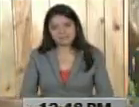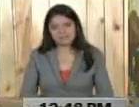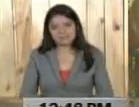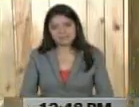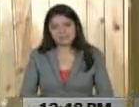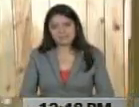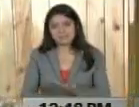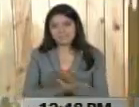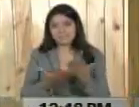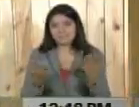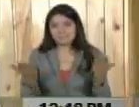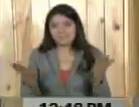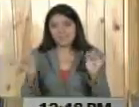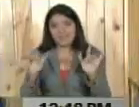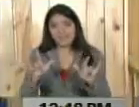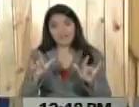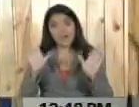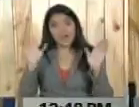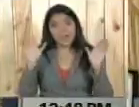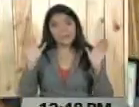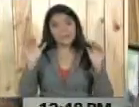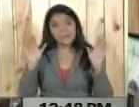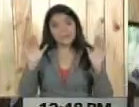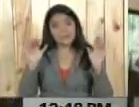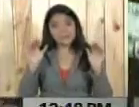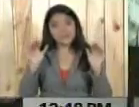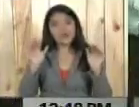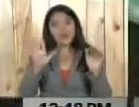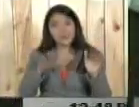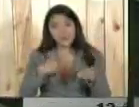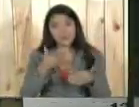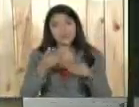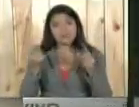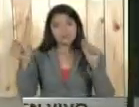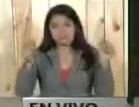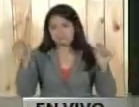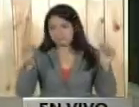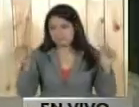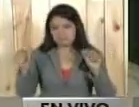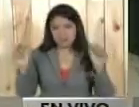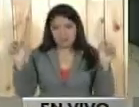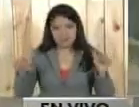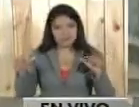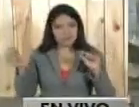queridas, y me despido para poder deliberar